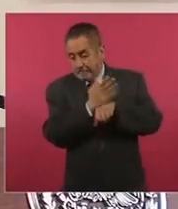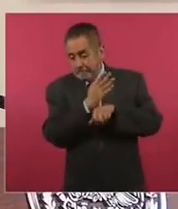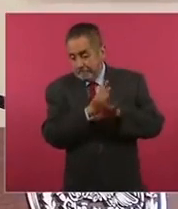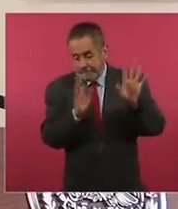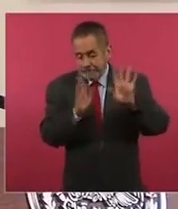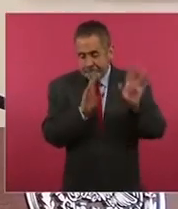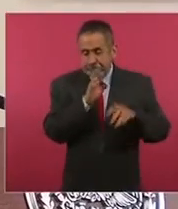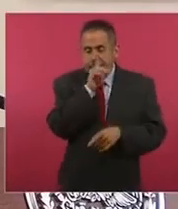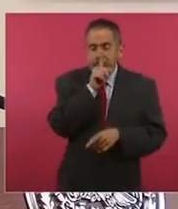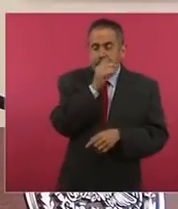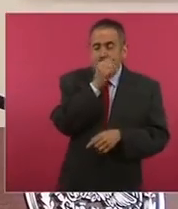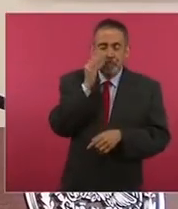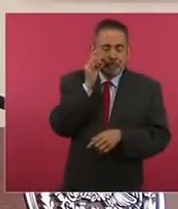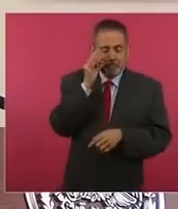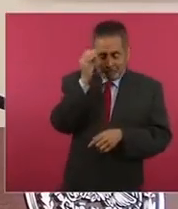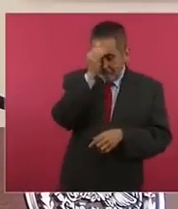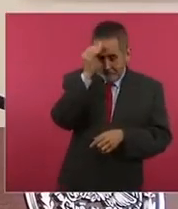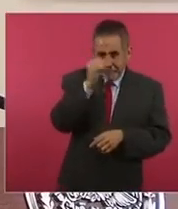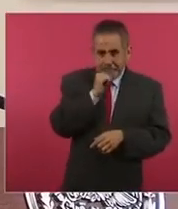a sancionar.